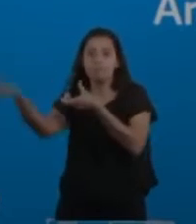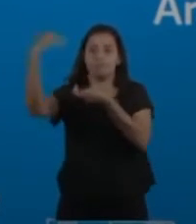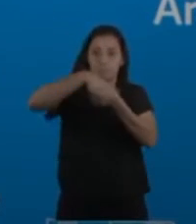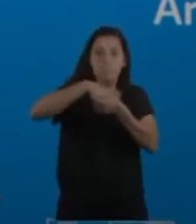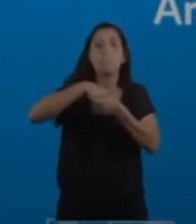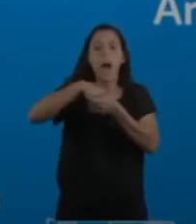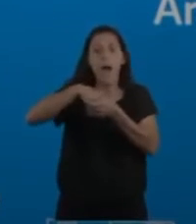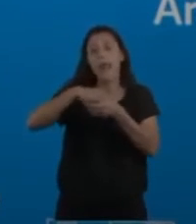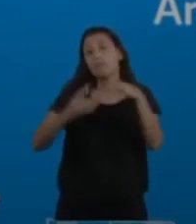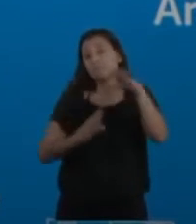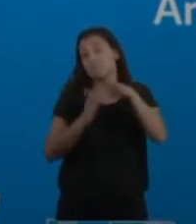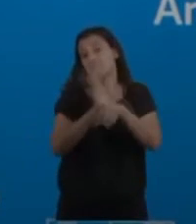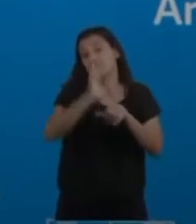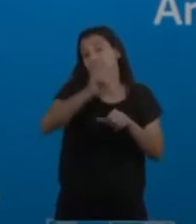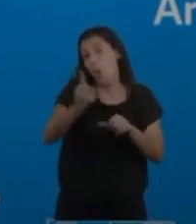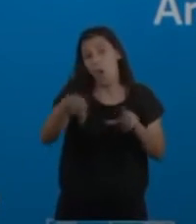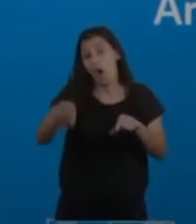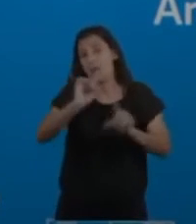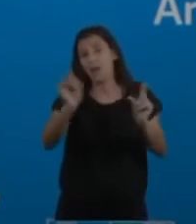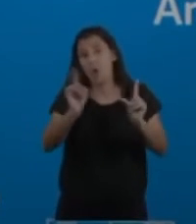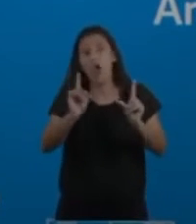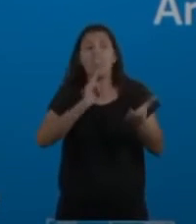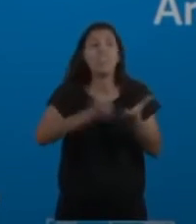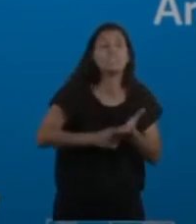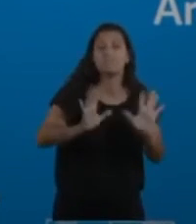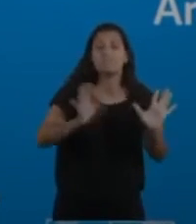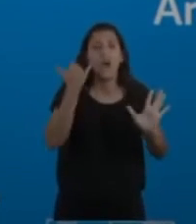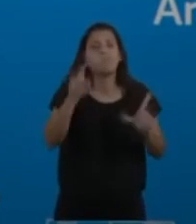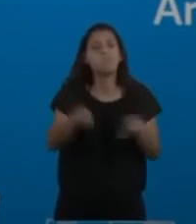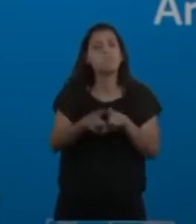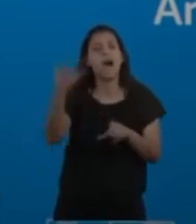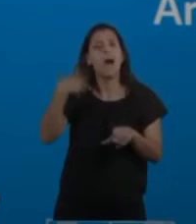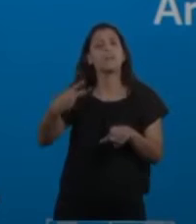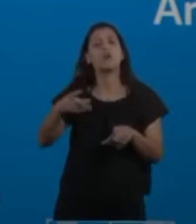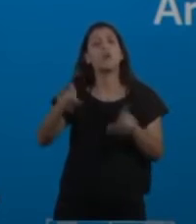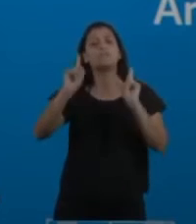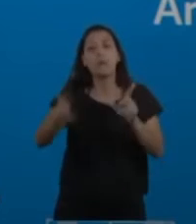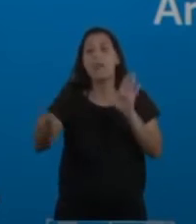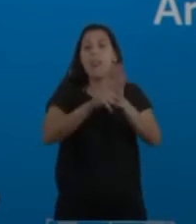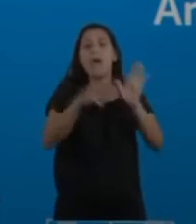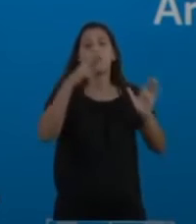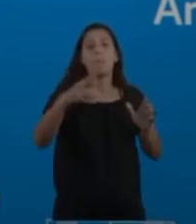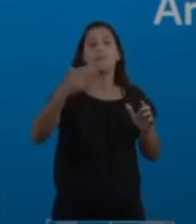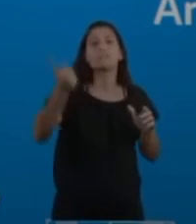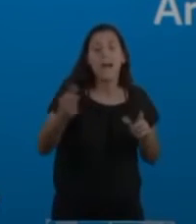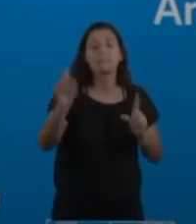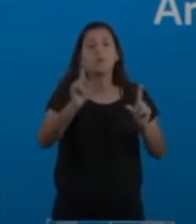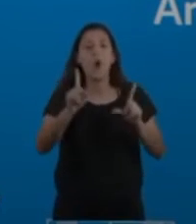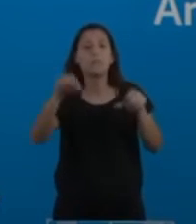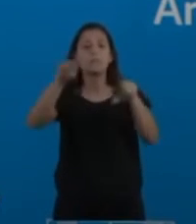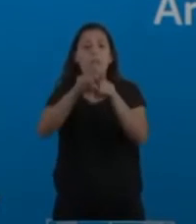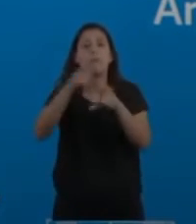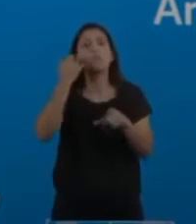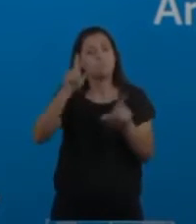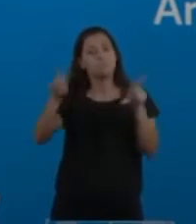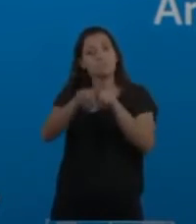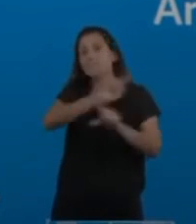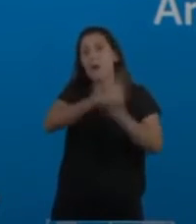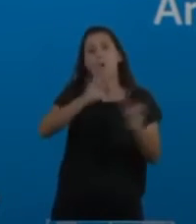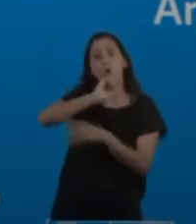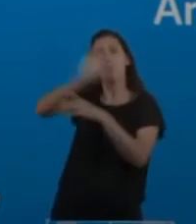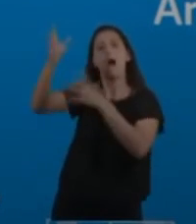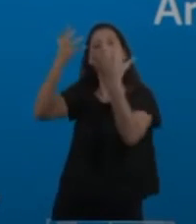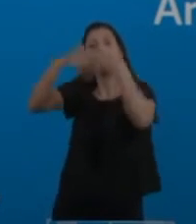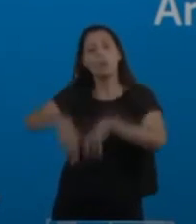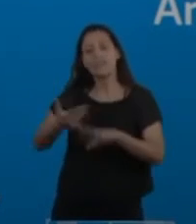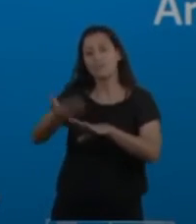que lo presida o no esto es algo que no está en debate no estuvo en debate en la ley de 2006 no estuvo en debate en el proyecto que presentó la anterior administración